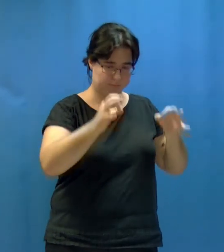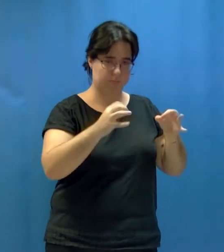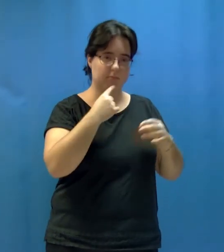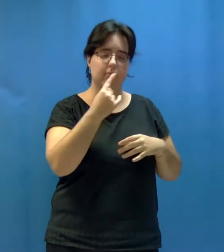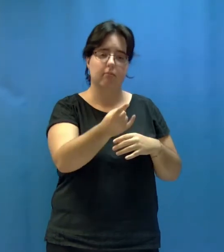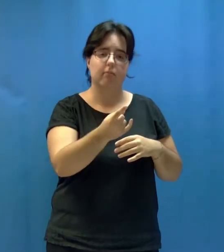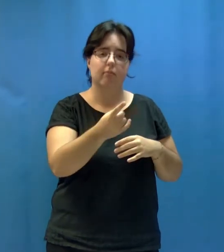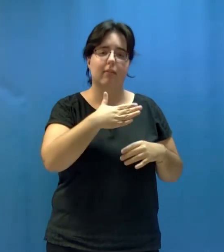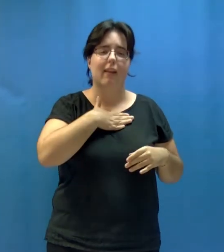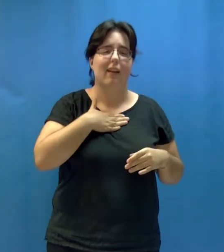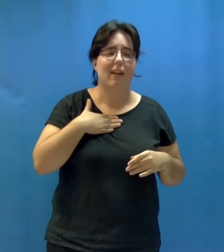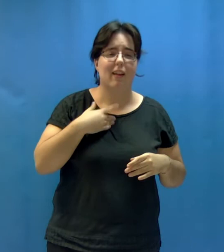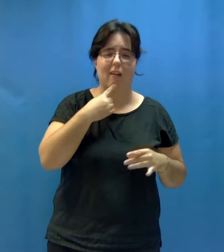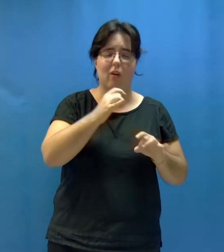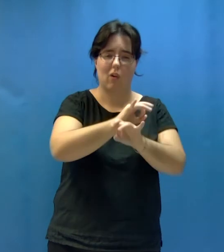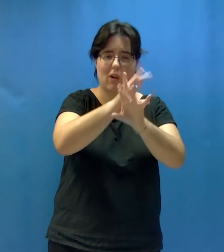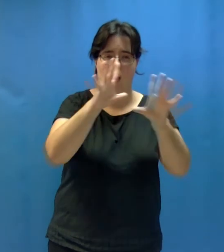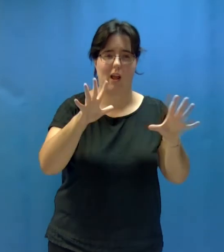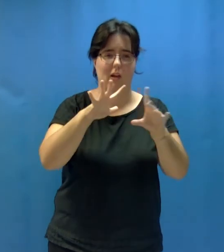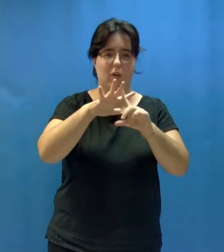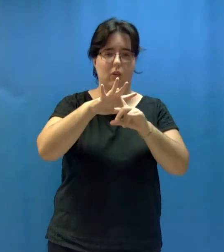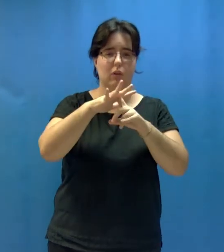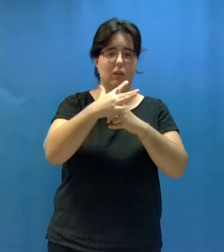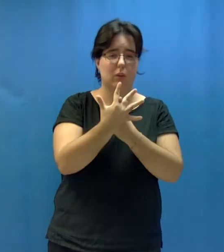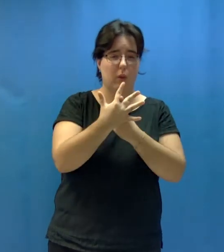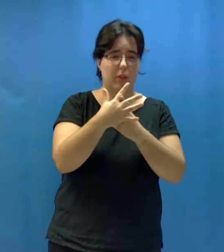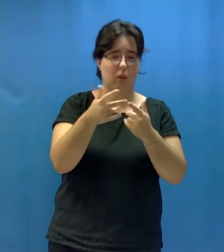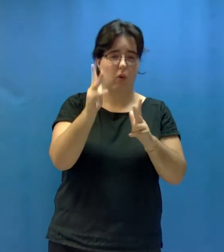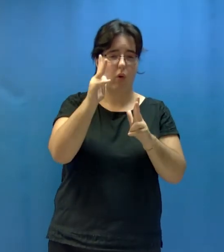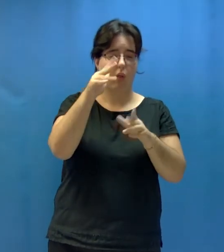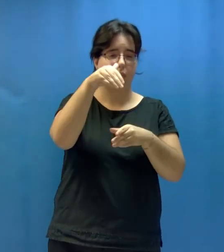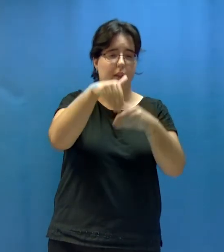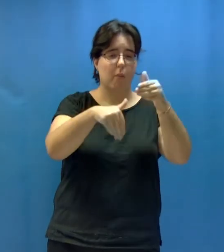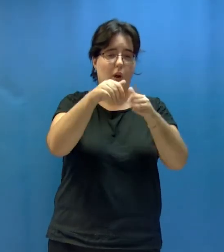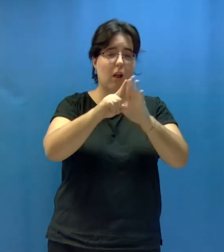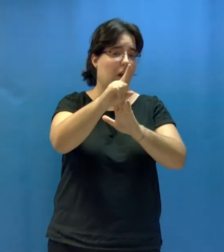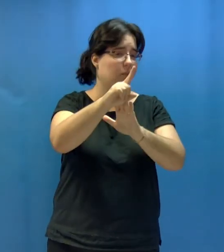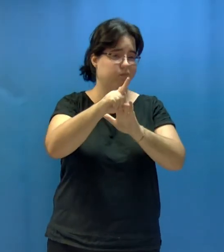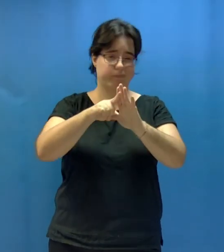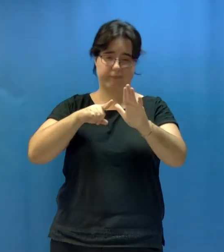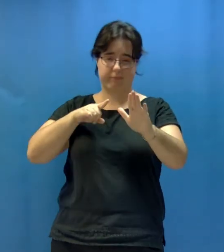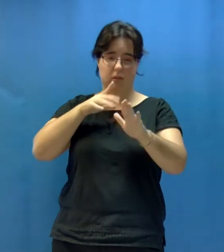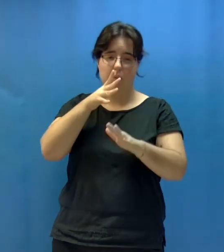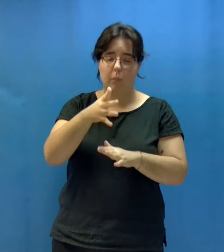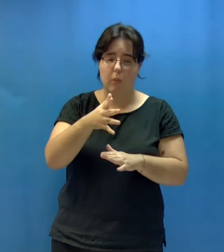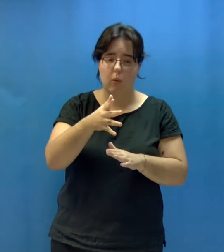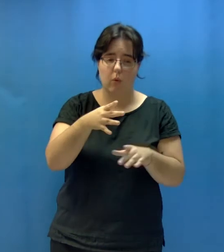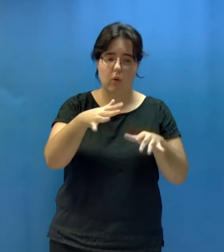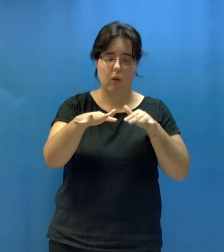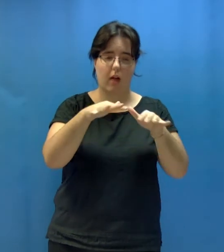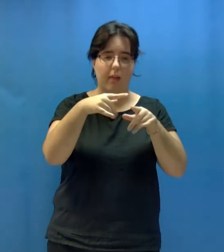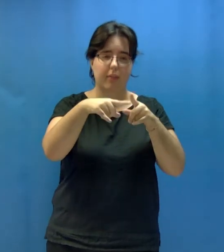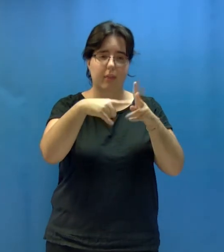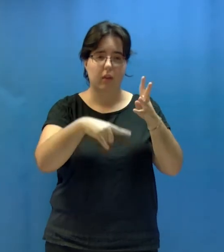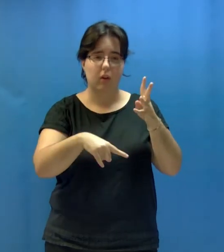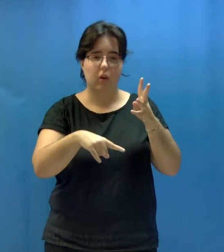quiero dejar clara la situación de involución democrática en que nos encontramos por las acciones desmesuradas llevadas a cabo por